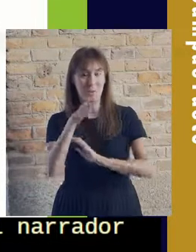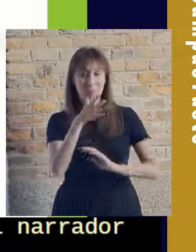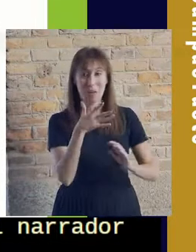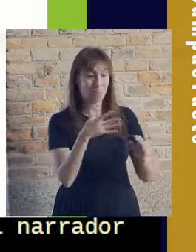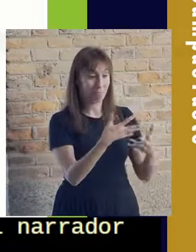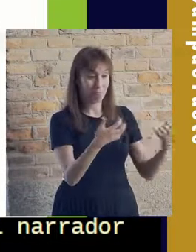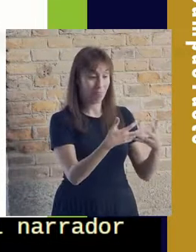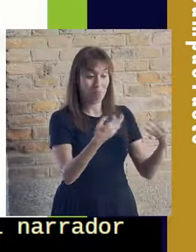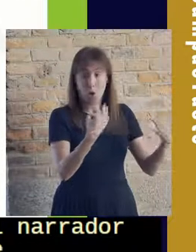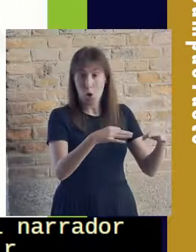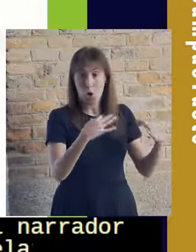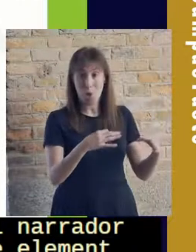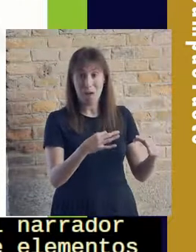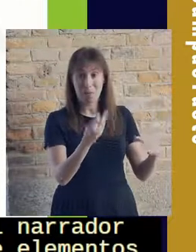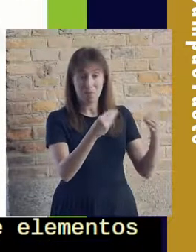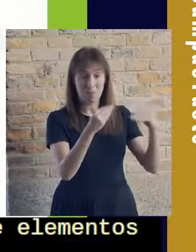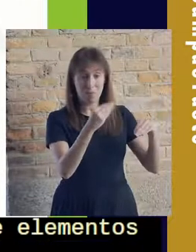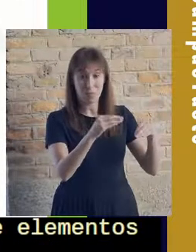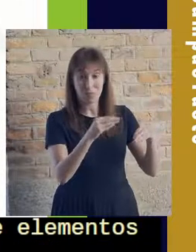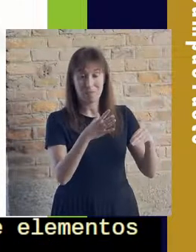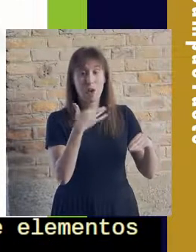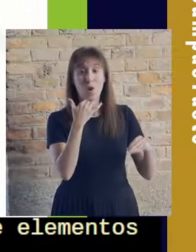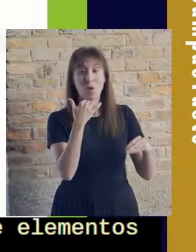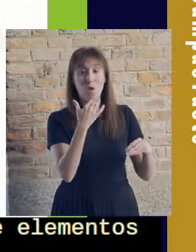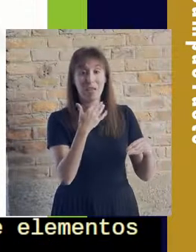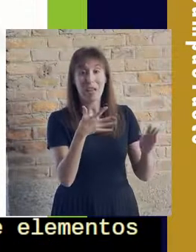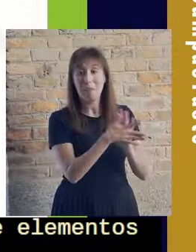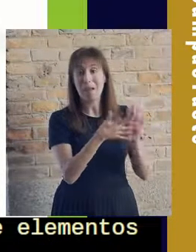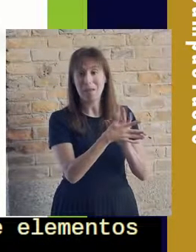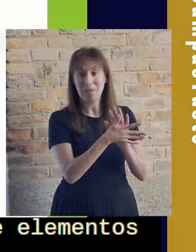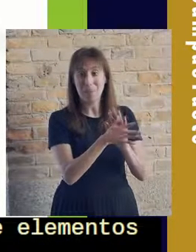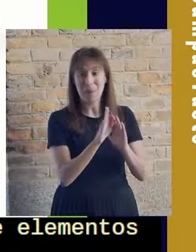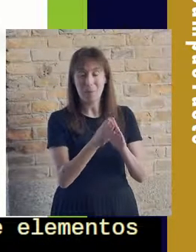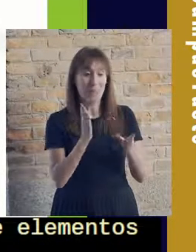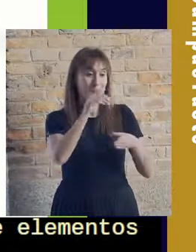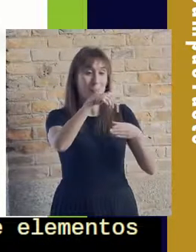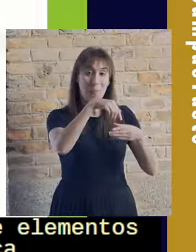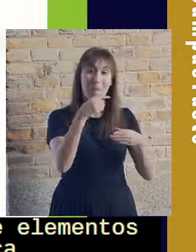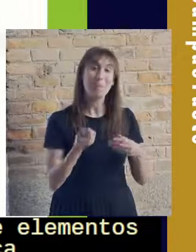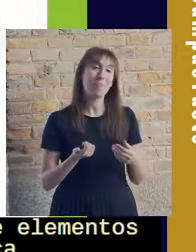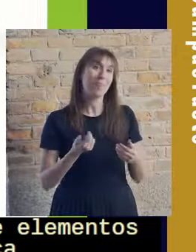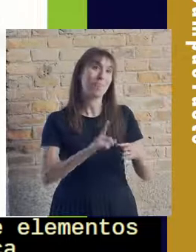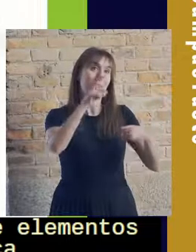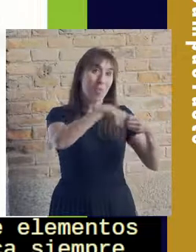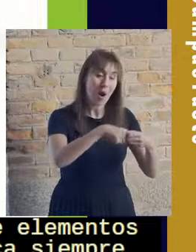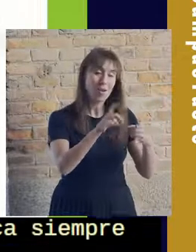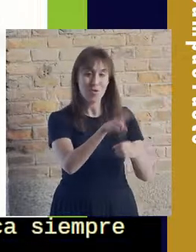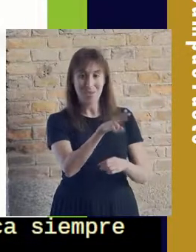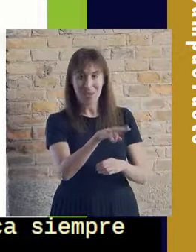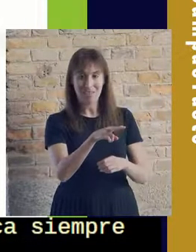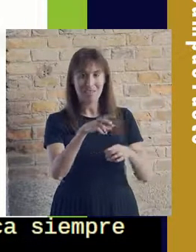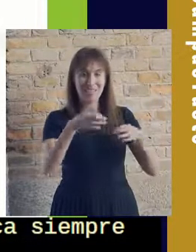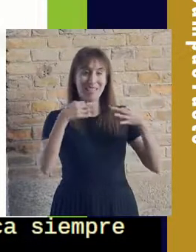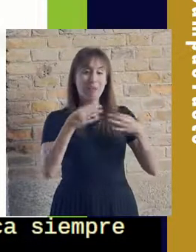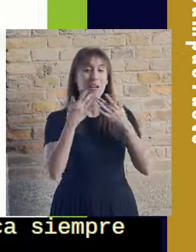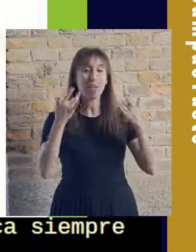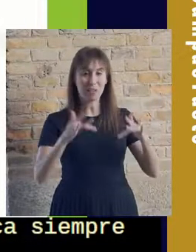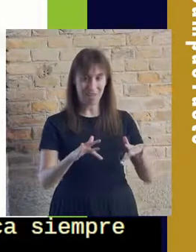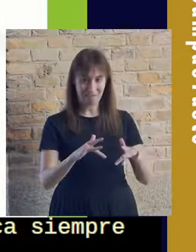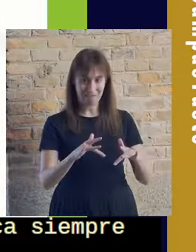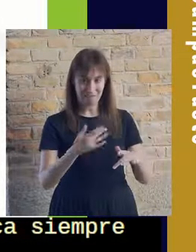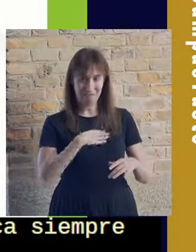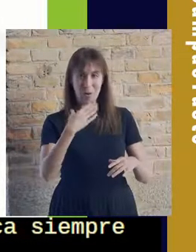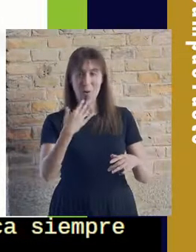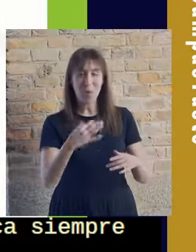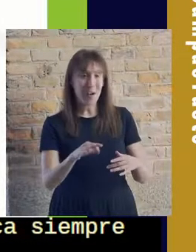audio descriptor introduce elementos explicativos nunca jamás participa en la historia nunca siempre es de manera neutral puede usar